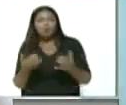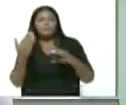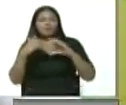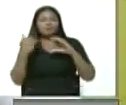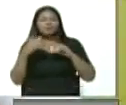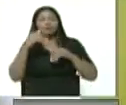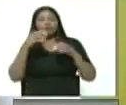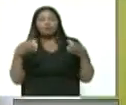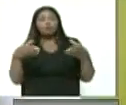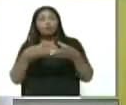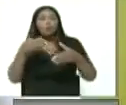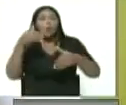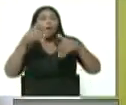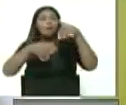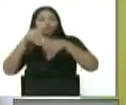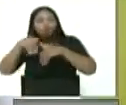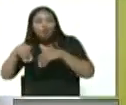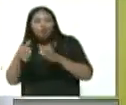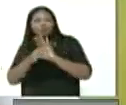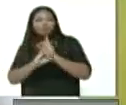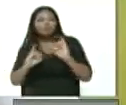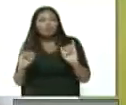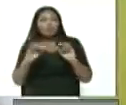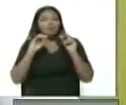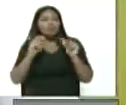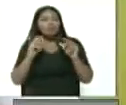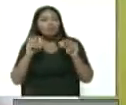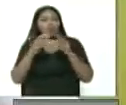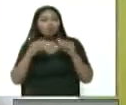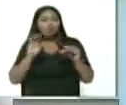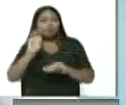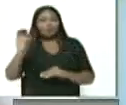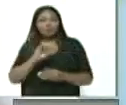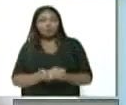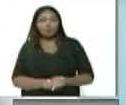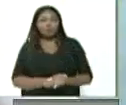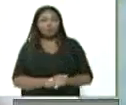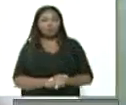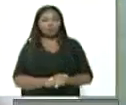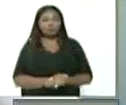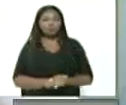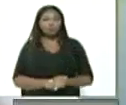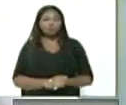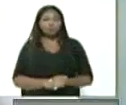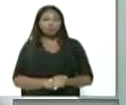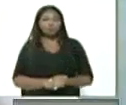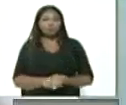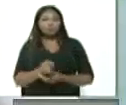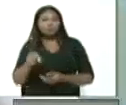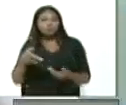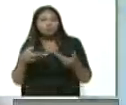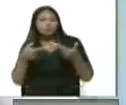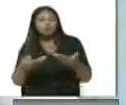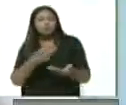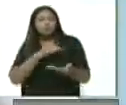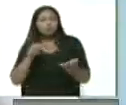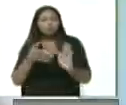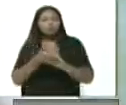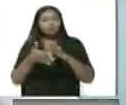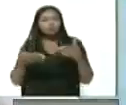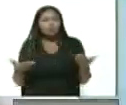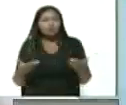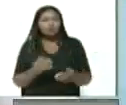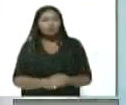electorales que ya deben estar activadas en todo el país eso nos da alrededor de